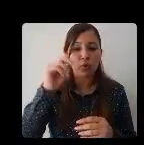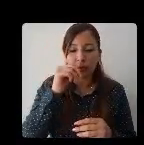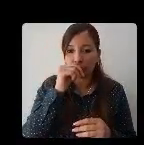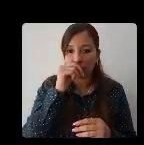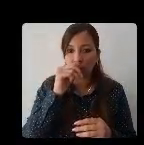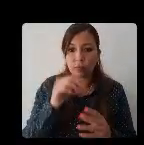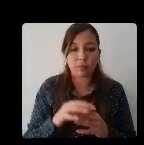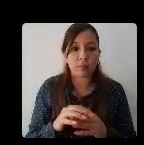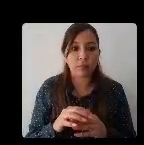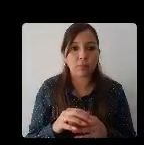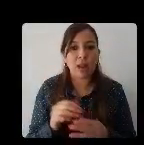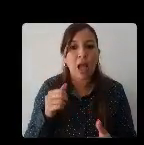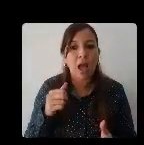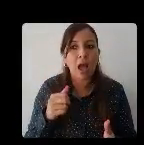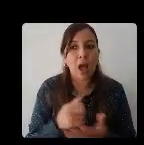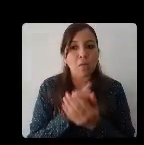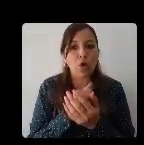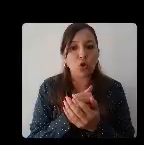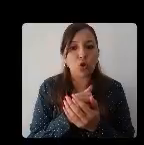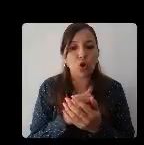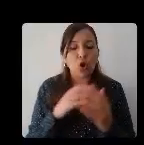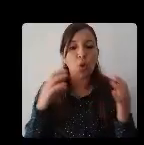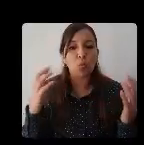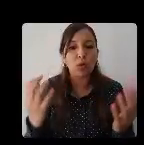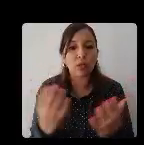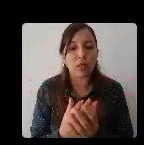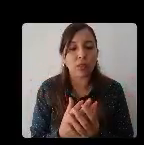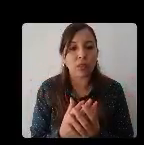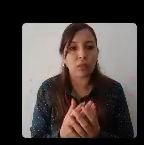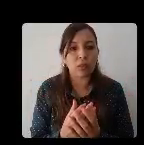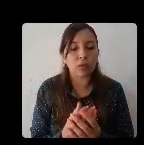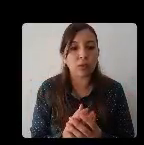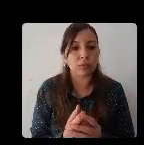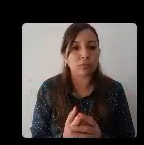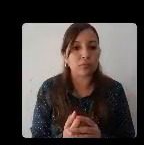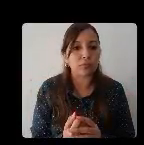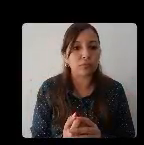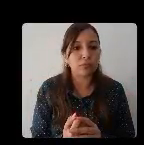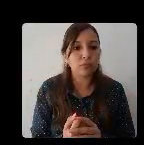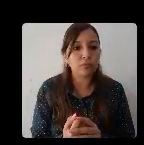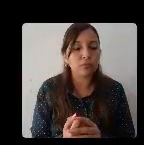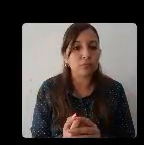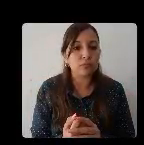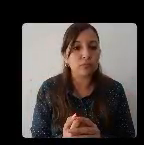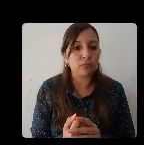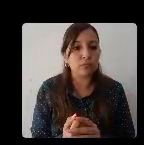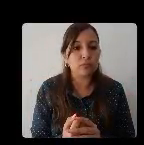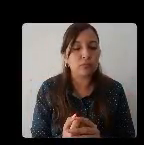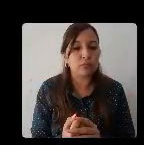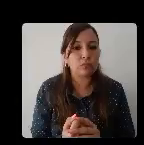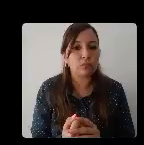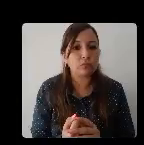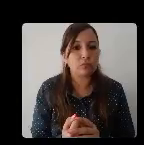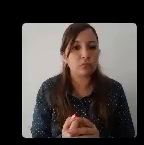las tradiciones, las cosas que hacemos y hacer participar, ¿no? Al visitante que se